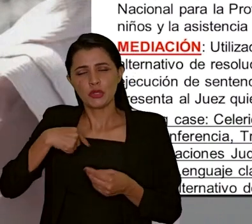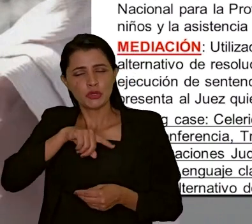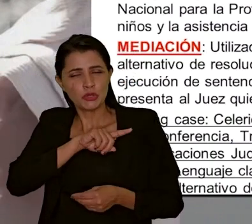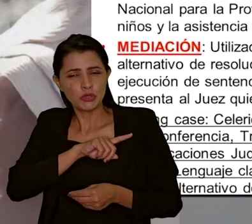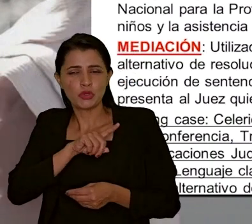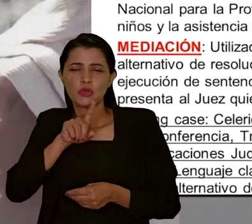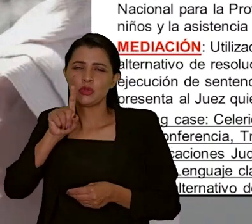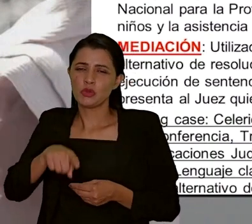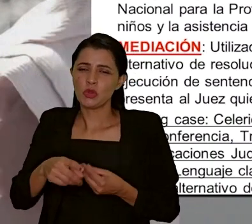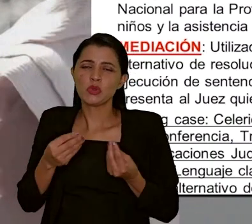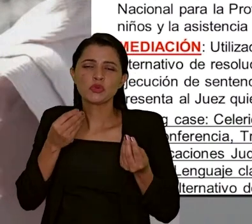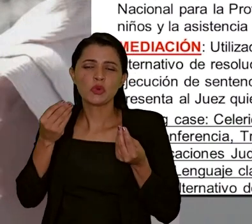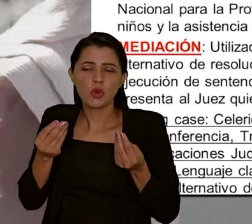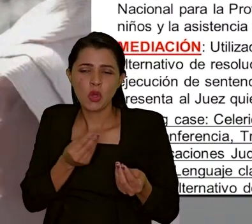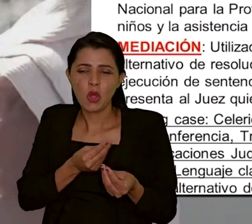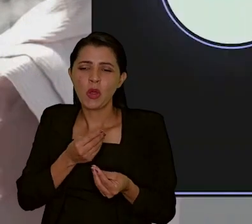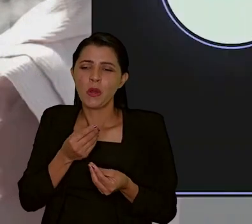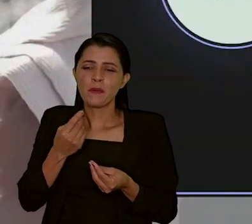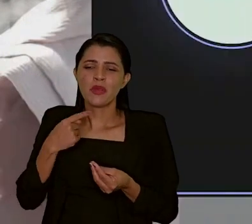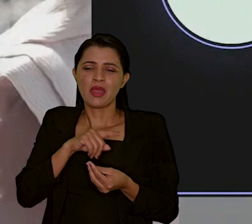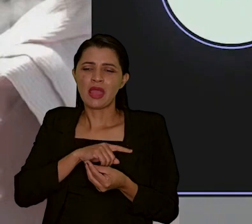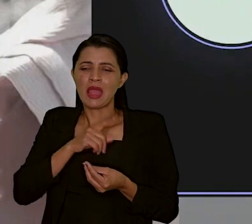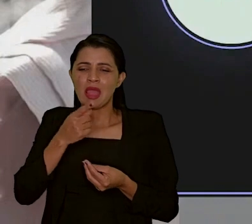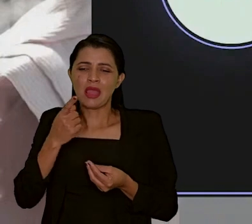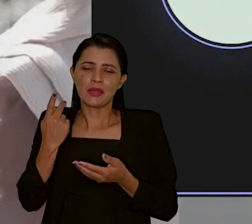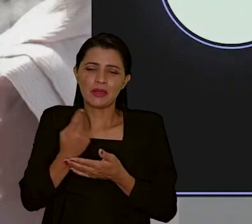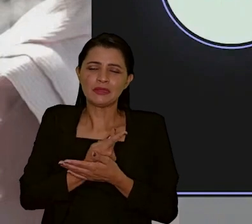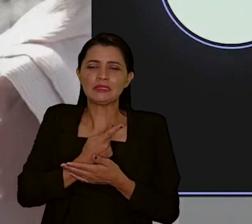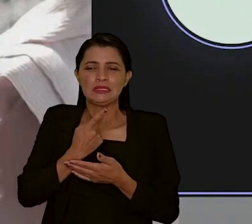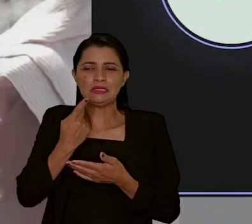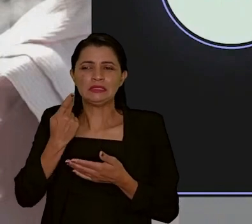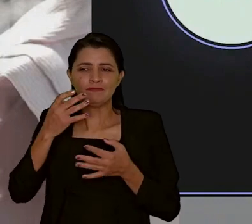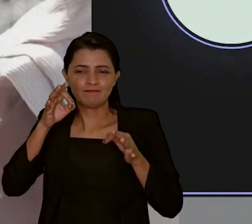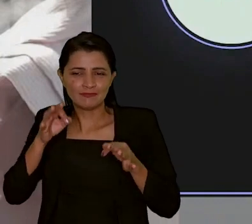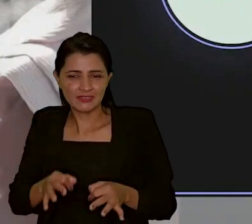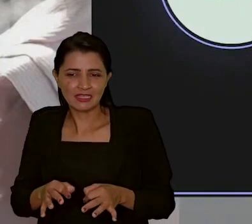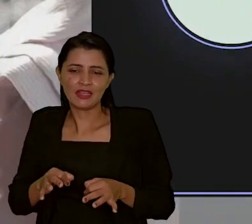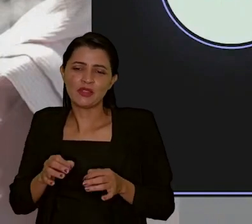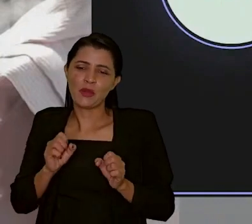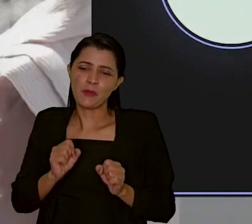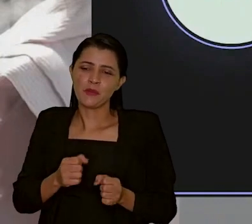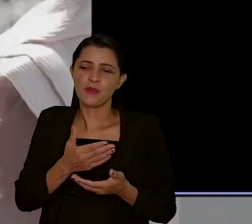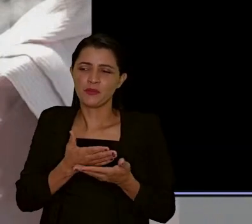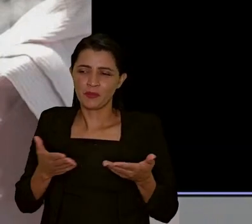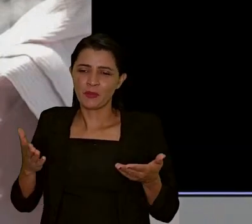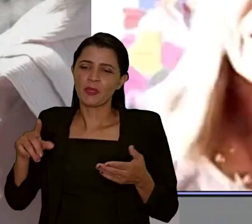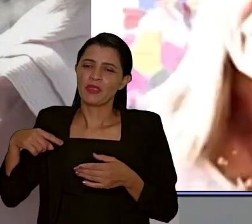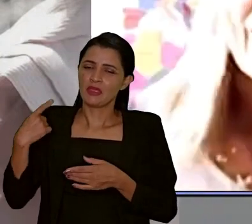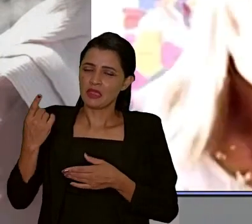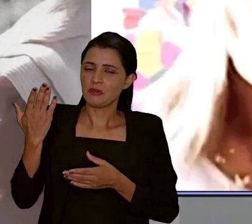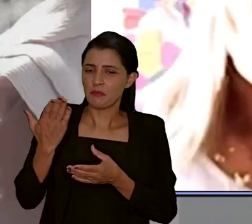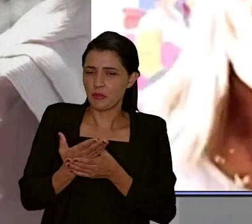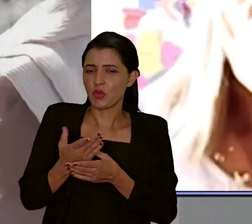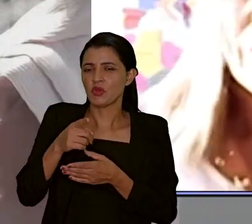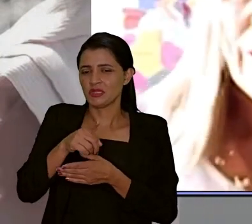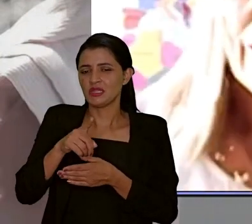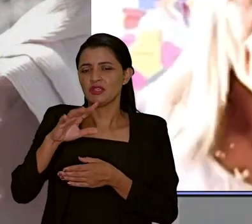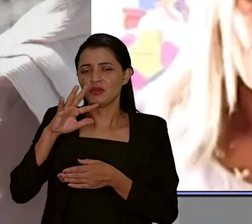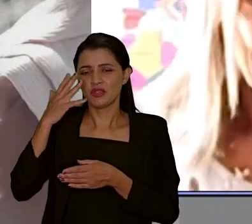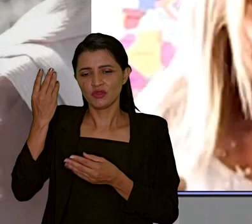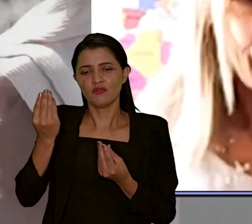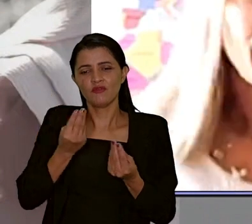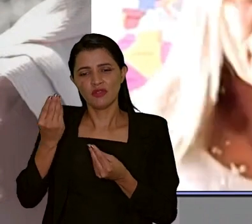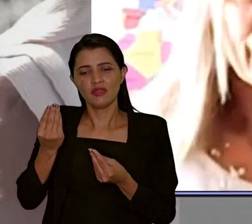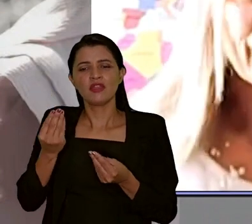los jueces, conocedores, entrenados, pueden llevar adelante estos procesos en corto tiempo. Pero hace falta un